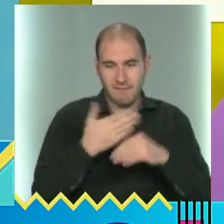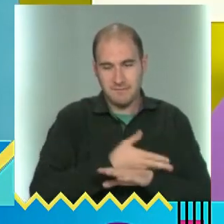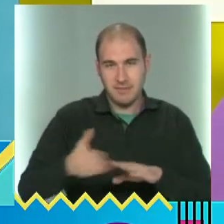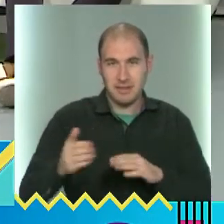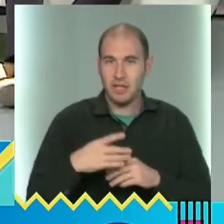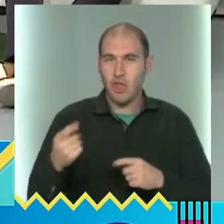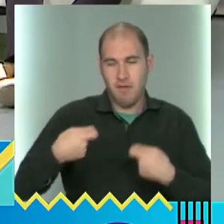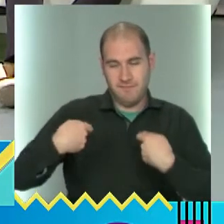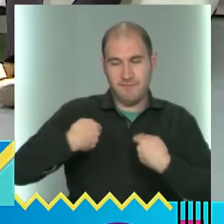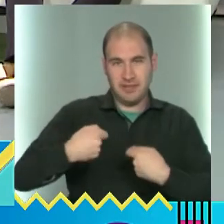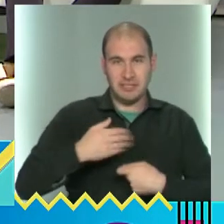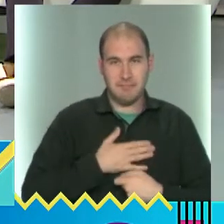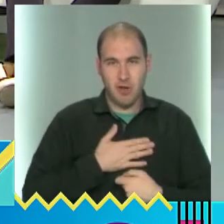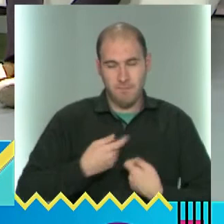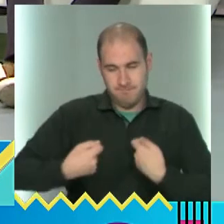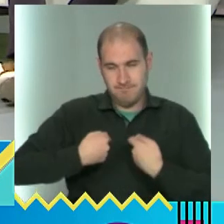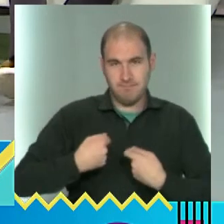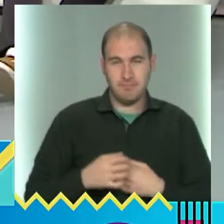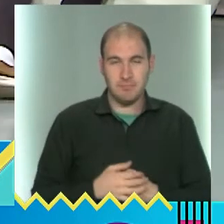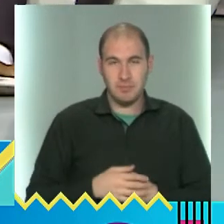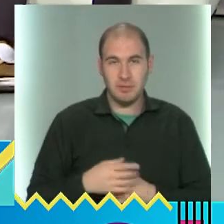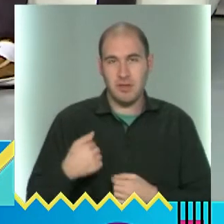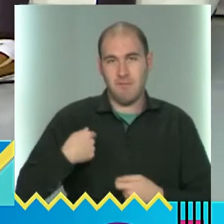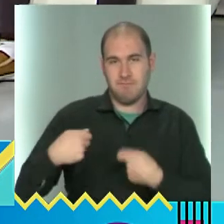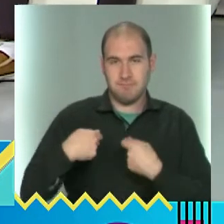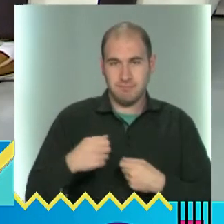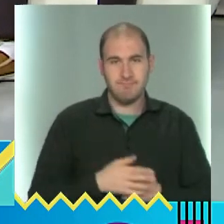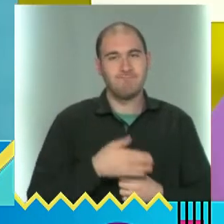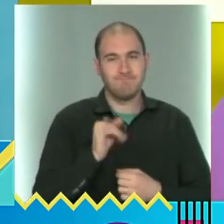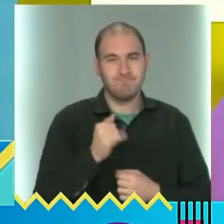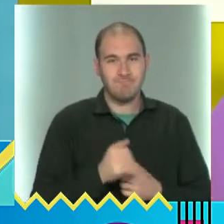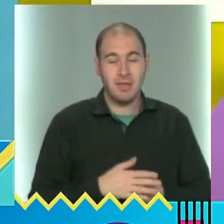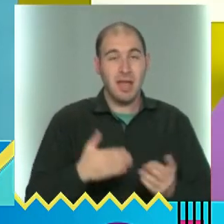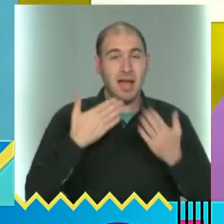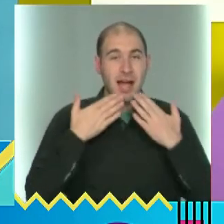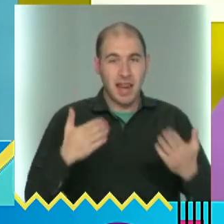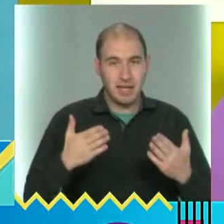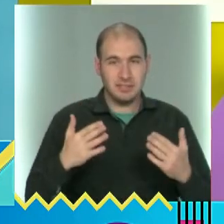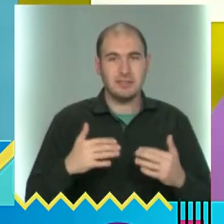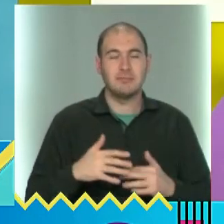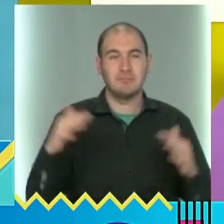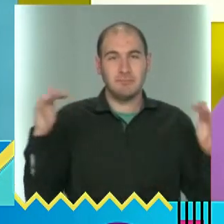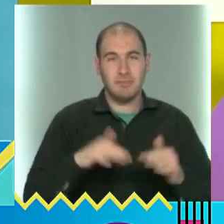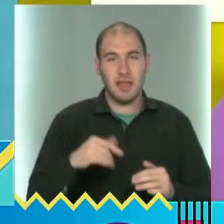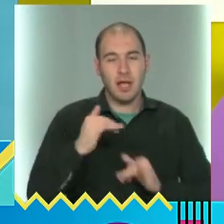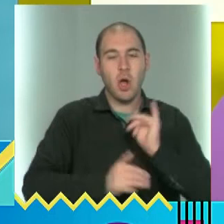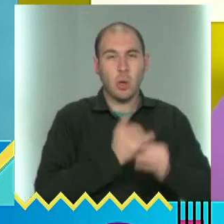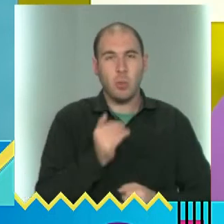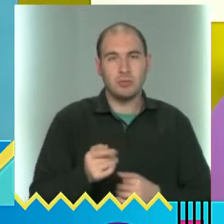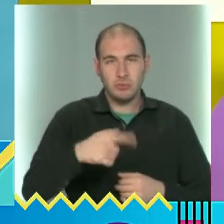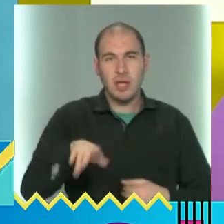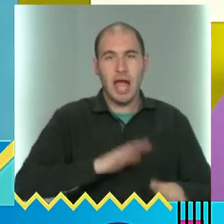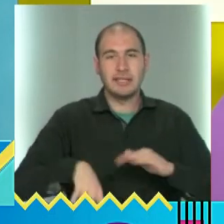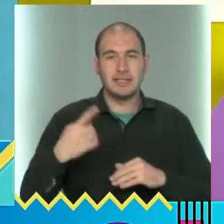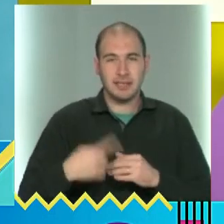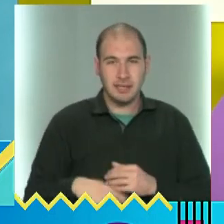Todos más. autofinanciados. Autofinanciados, exactamente. Autofinanciado. Exactamente. Bueno, muchísimas gracias por animarse a venir a contar lo que están